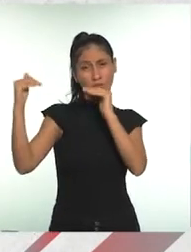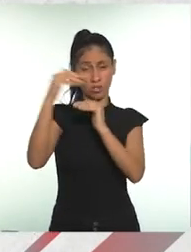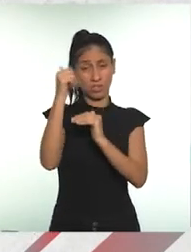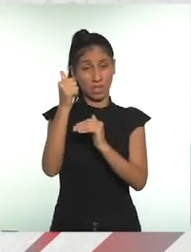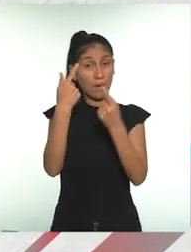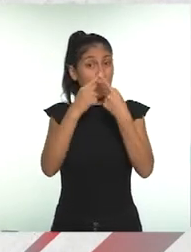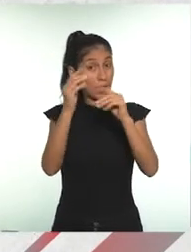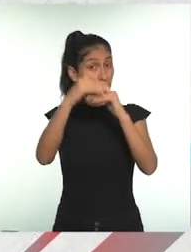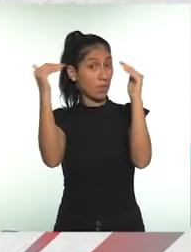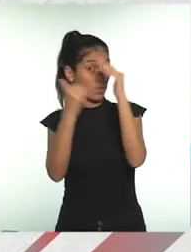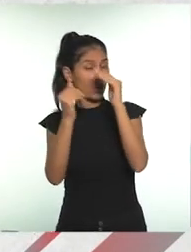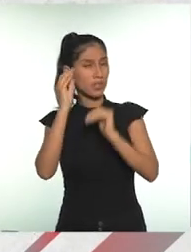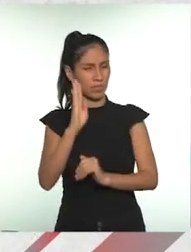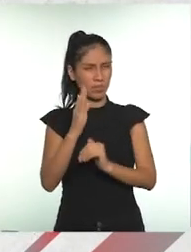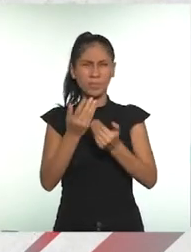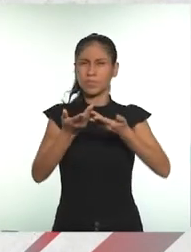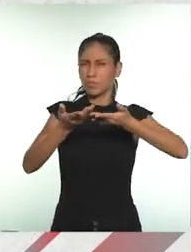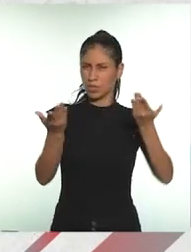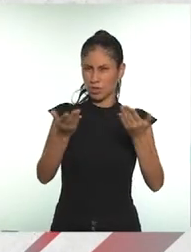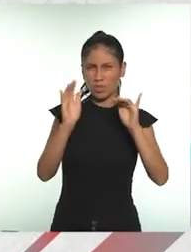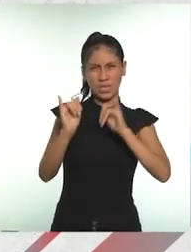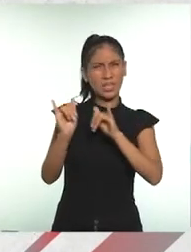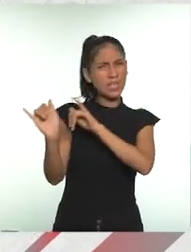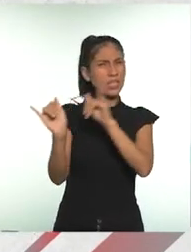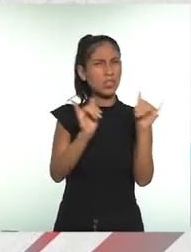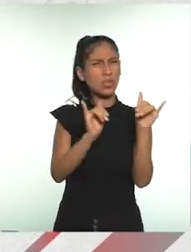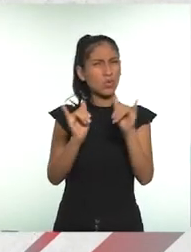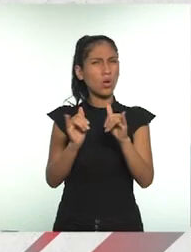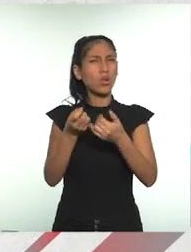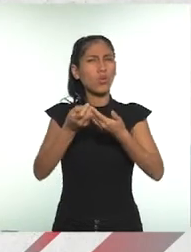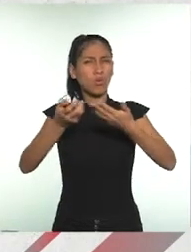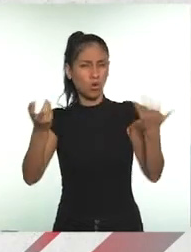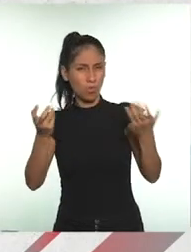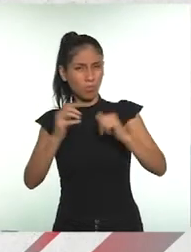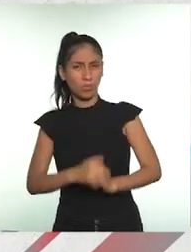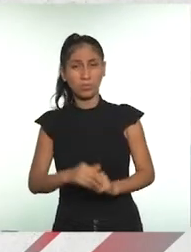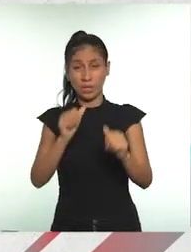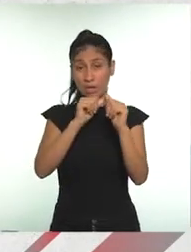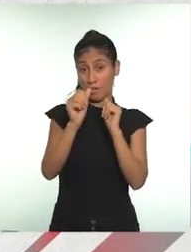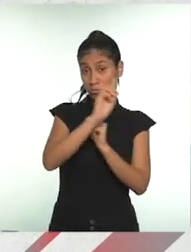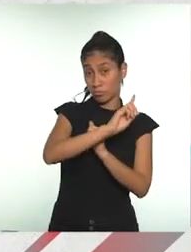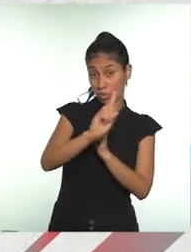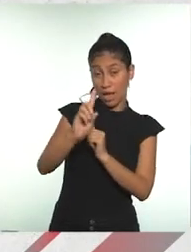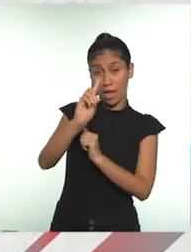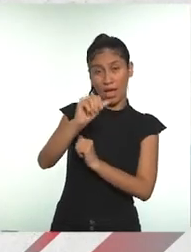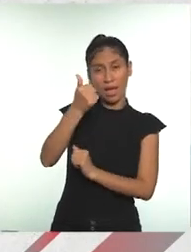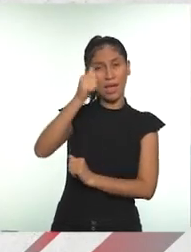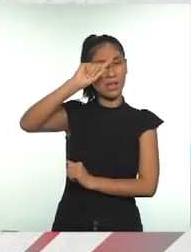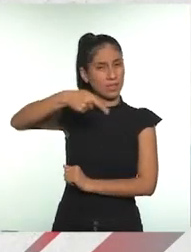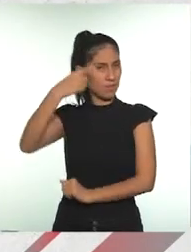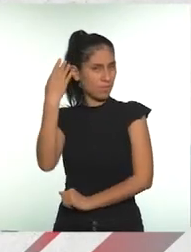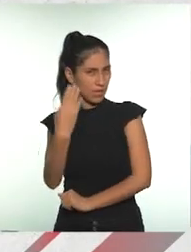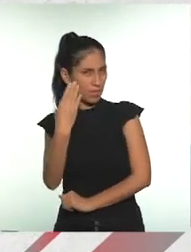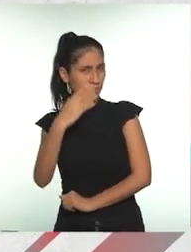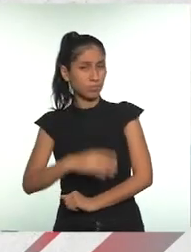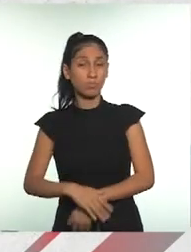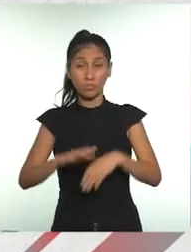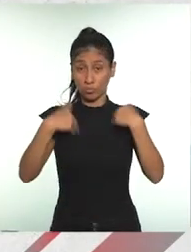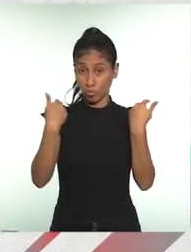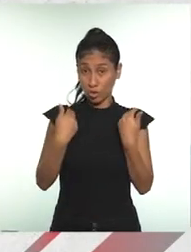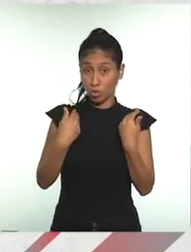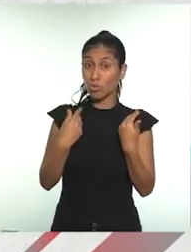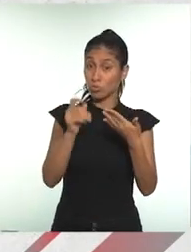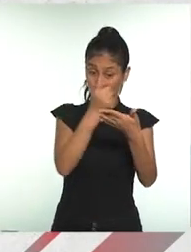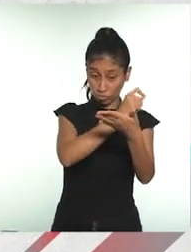A, pero menores que B. Con lo cual, queda definido que no se considera a dichos extremos, A y B.